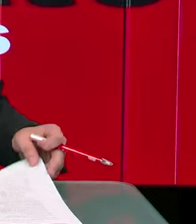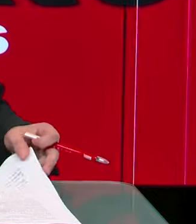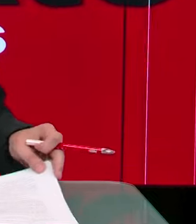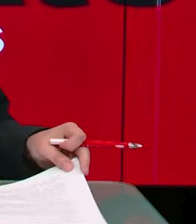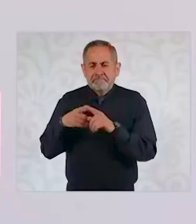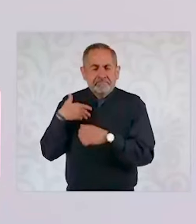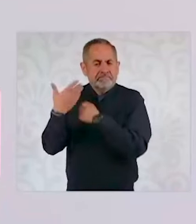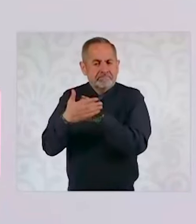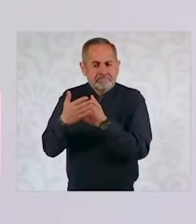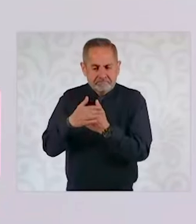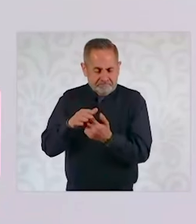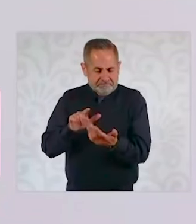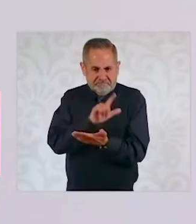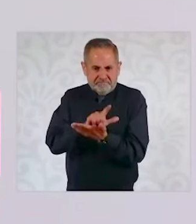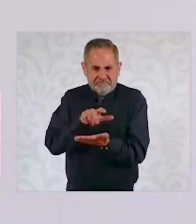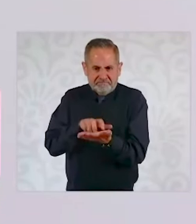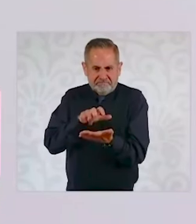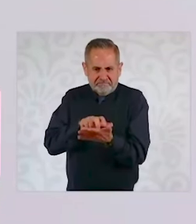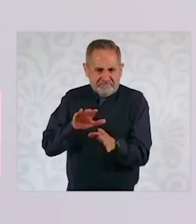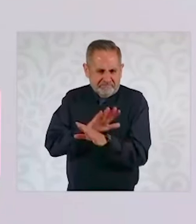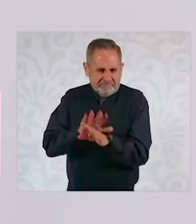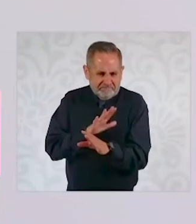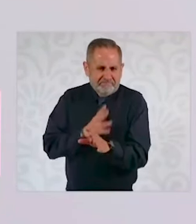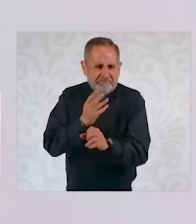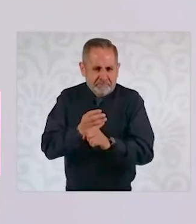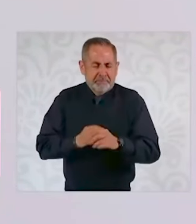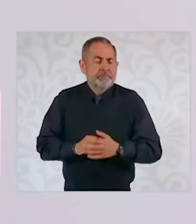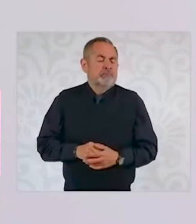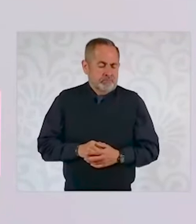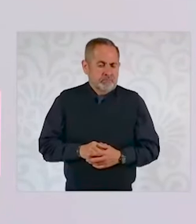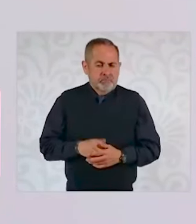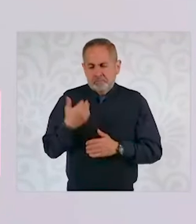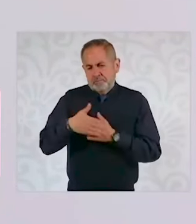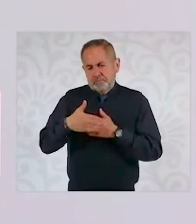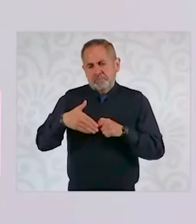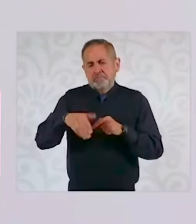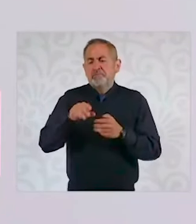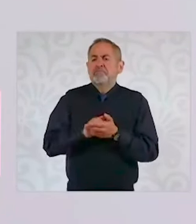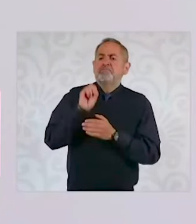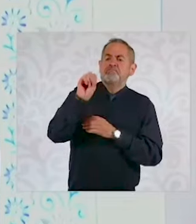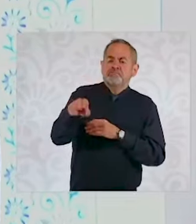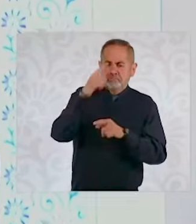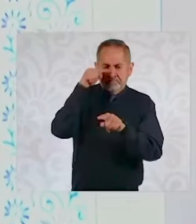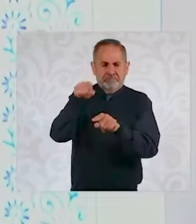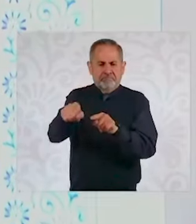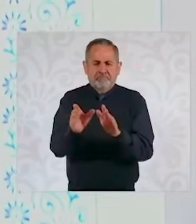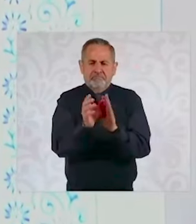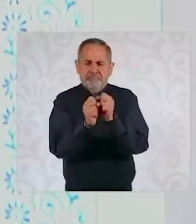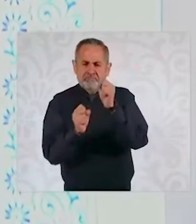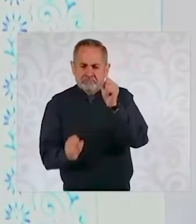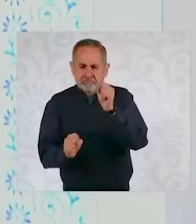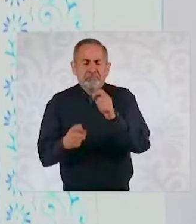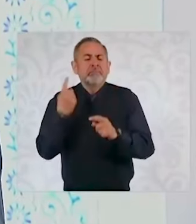nepotismo. Entonces, vamos a enviar la reforma constitucional para que no haya